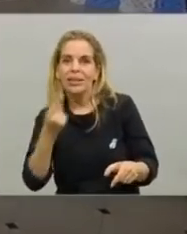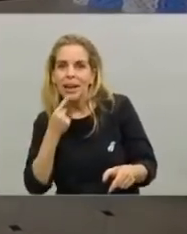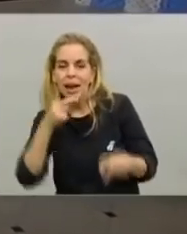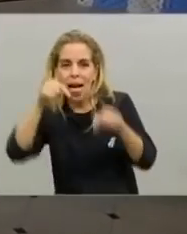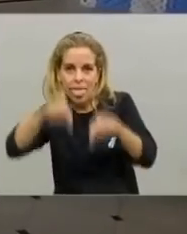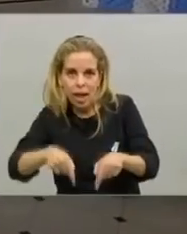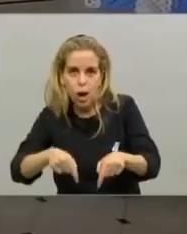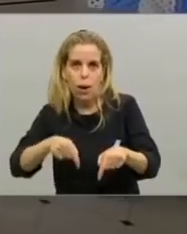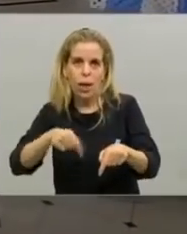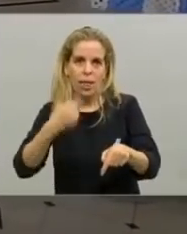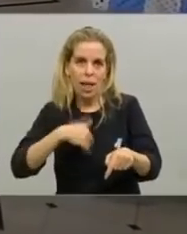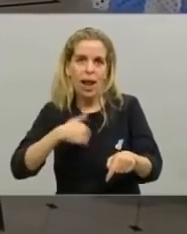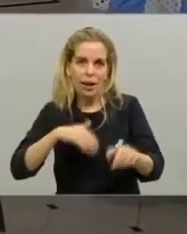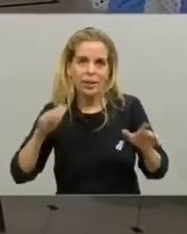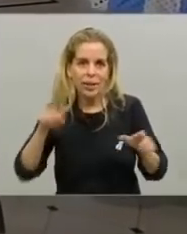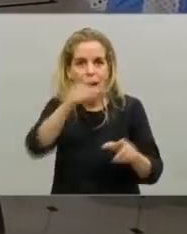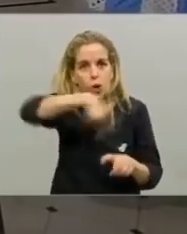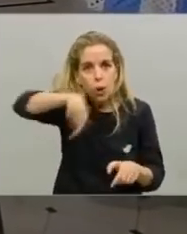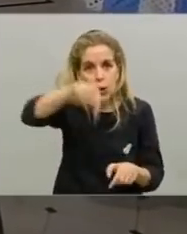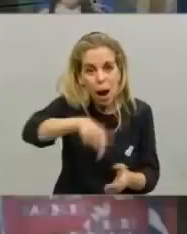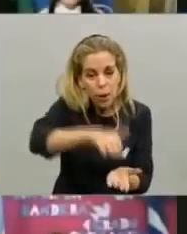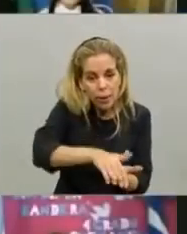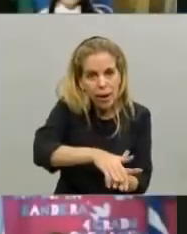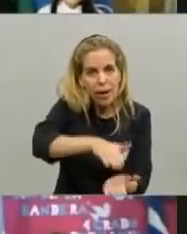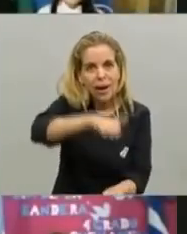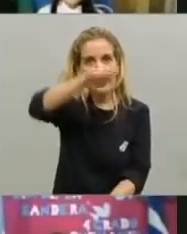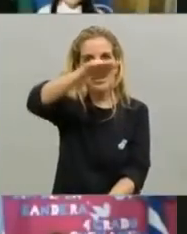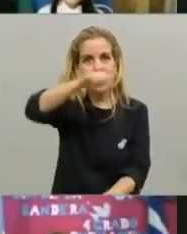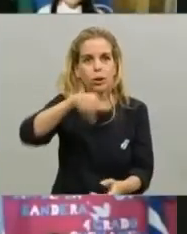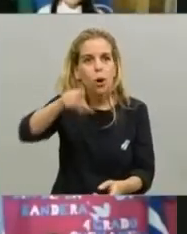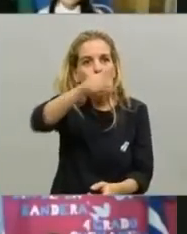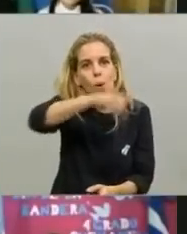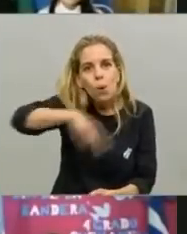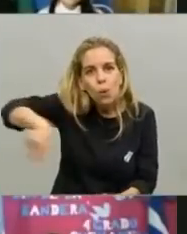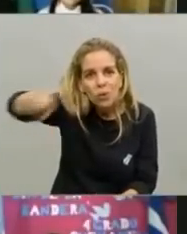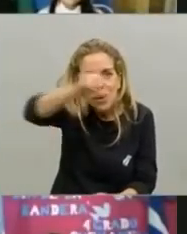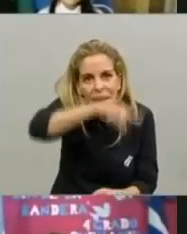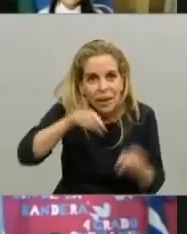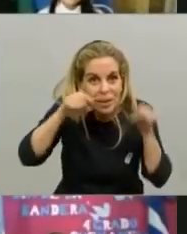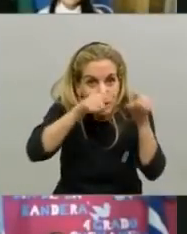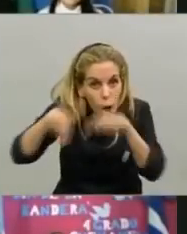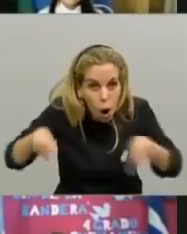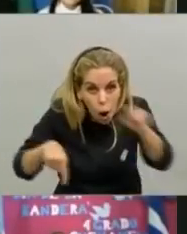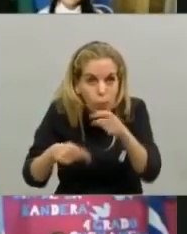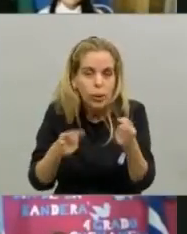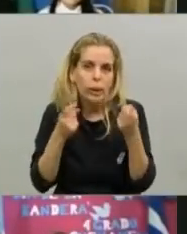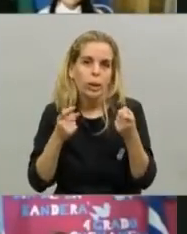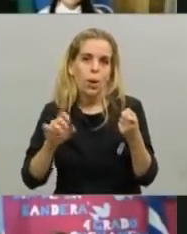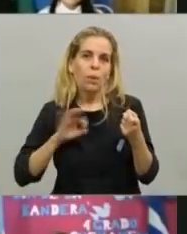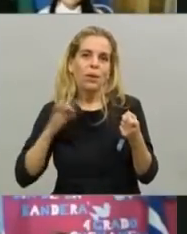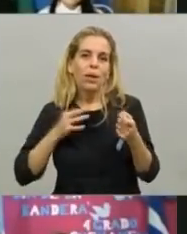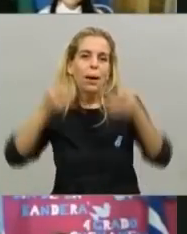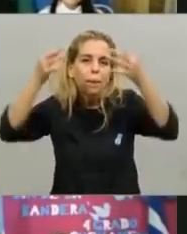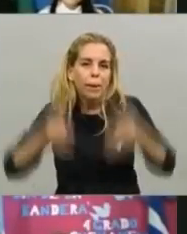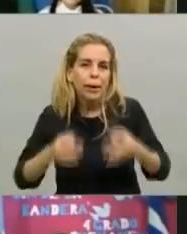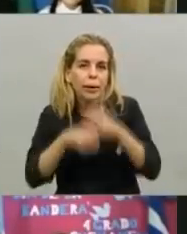patria. Los que están creciendo. Los que merecen vivir con más igualdad.